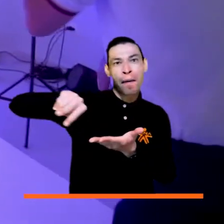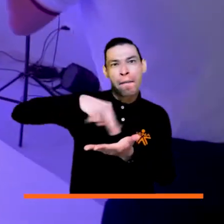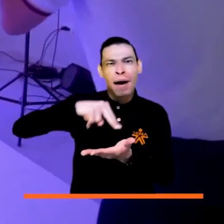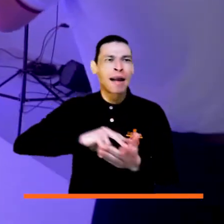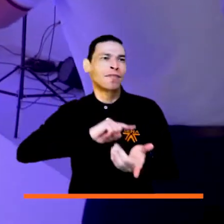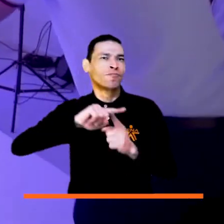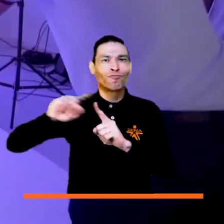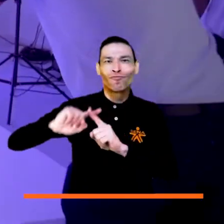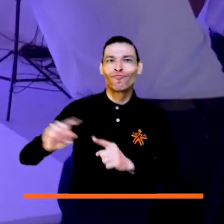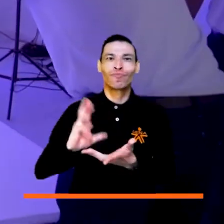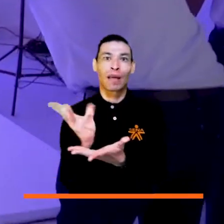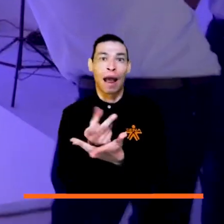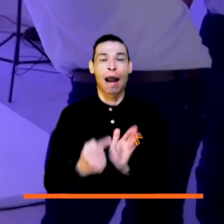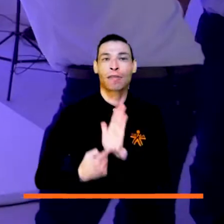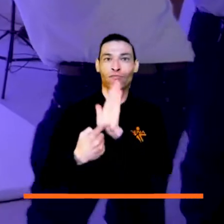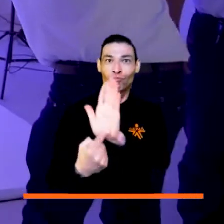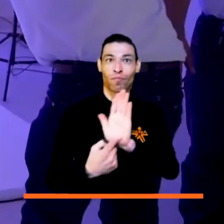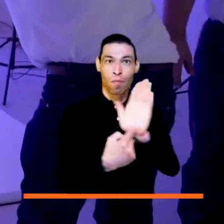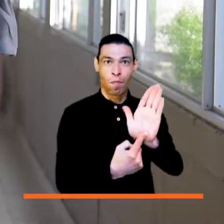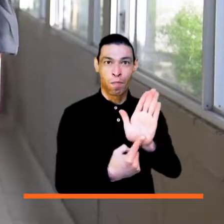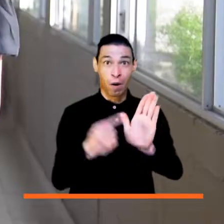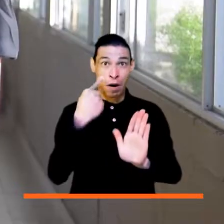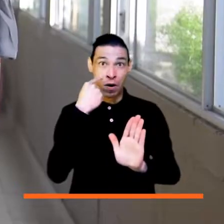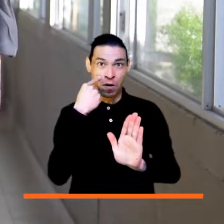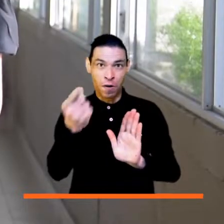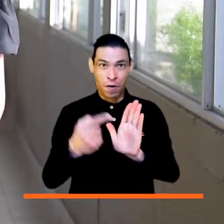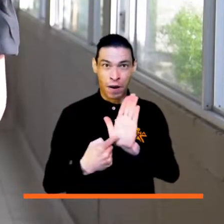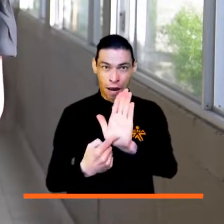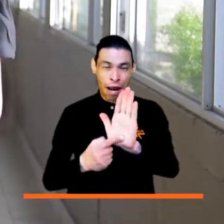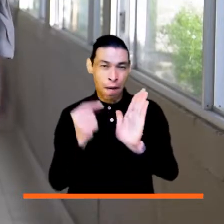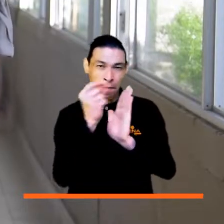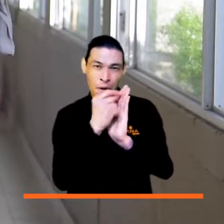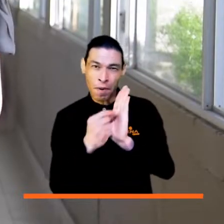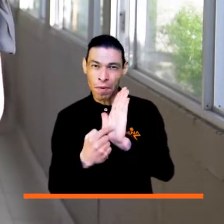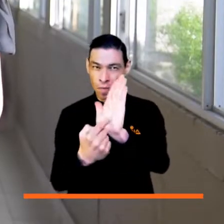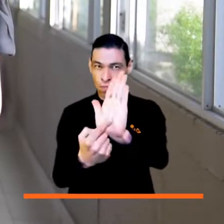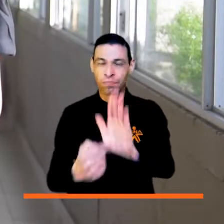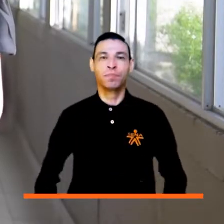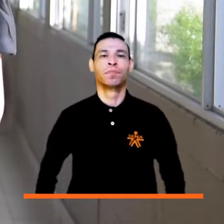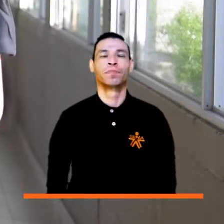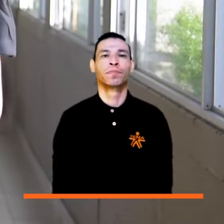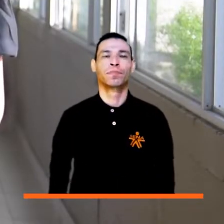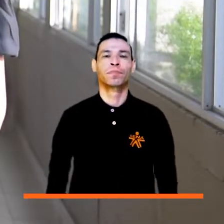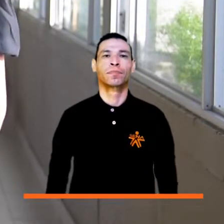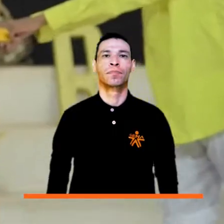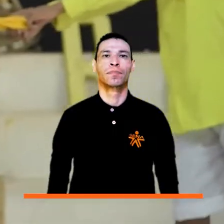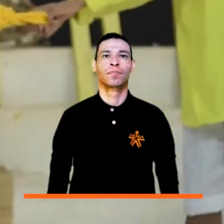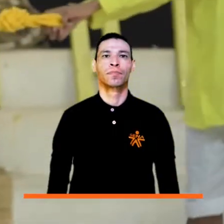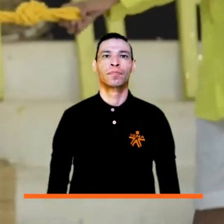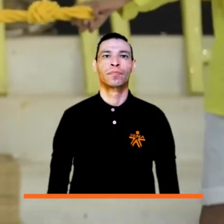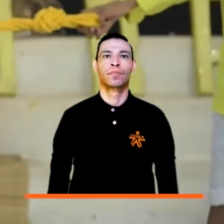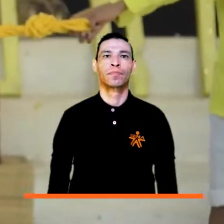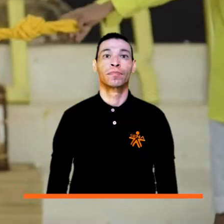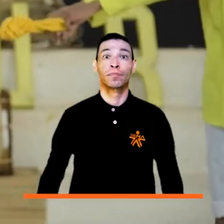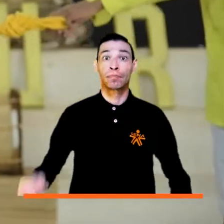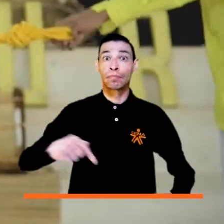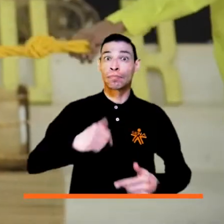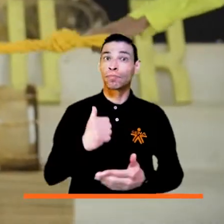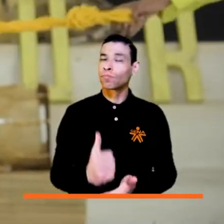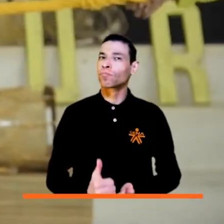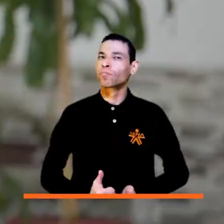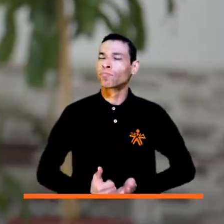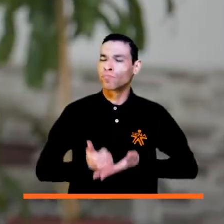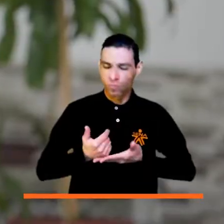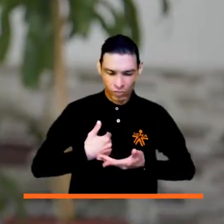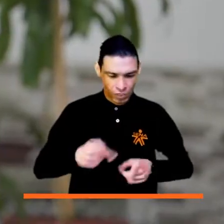música, baile y demás muestras artísticas. Aquí les dejamos algunos detalles de lo que fue esta jornada. Esto nos